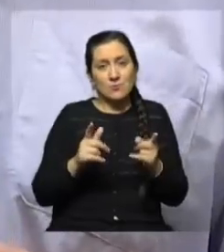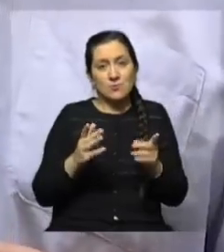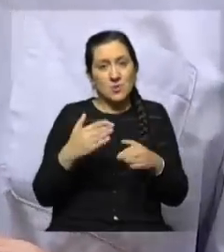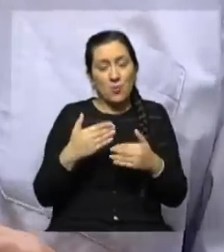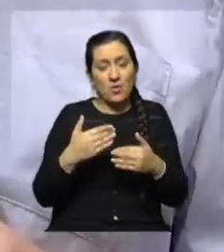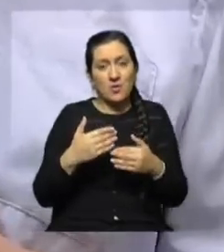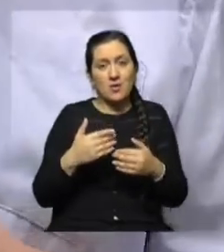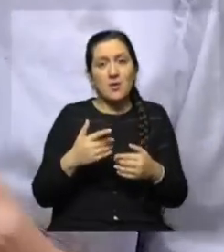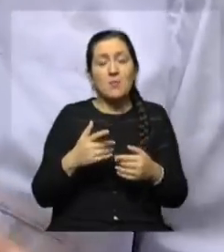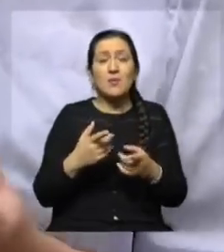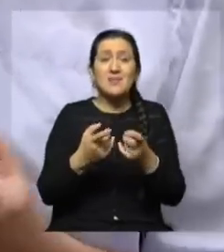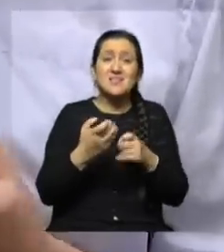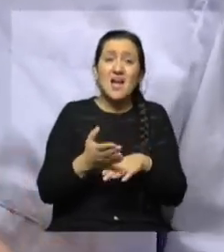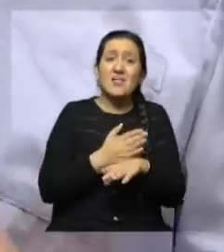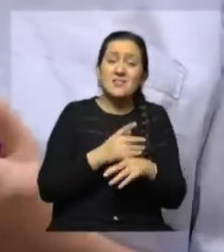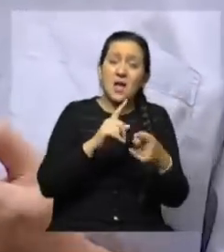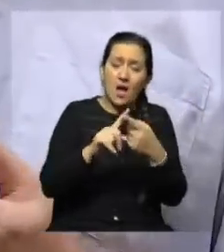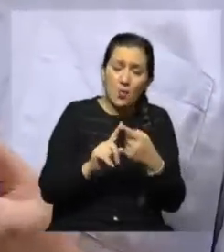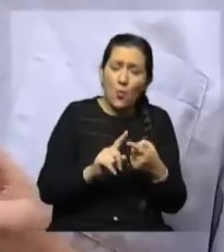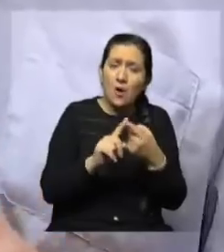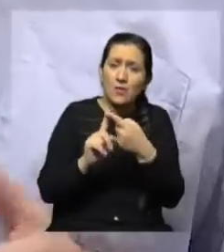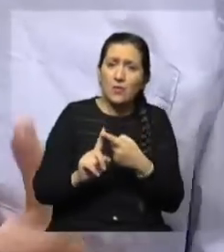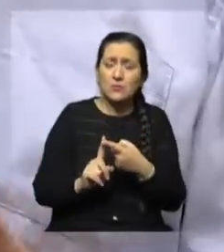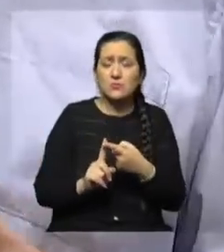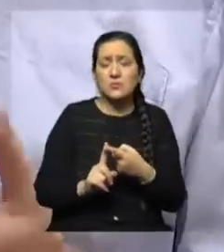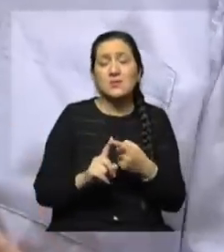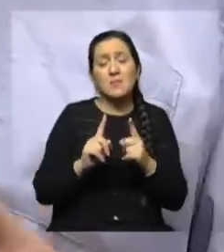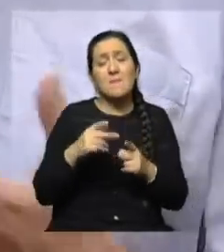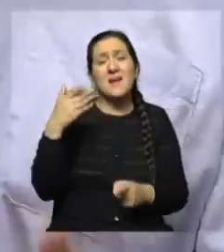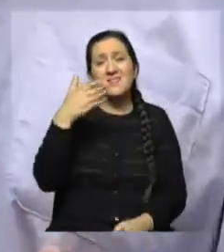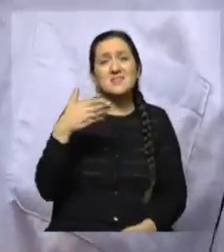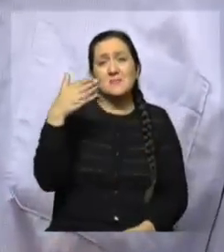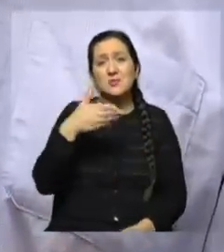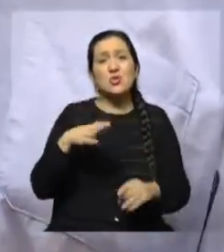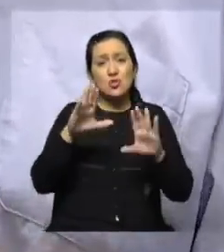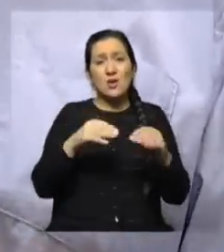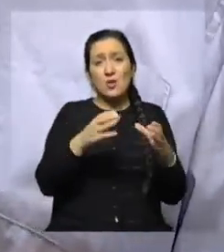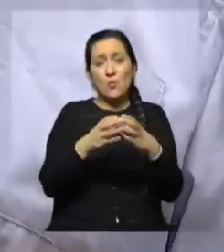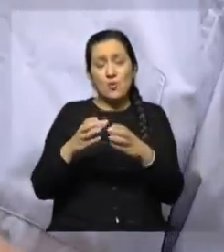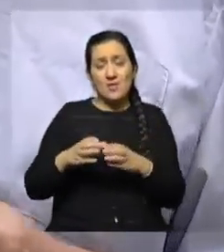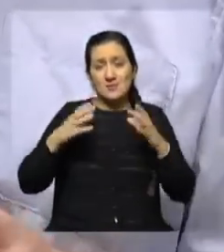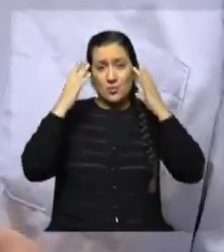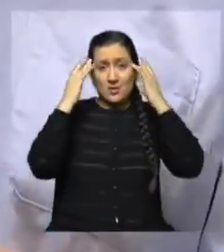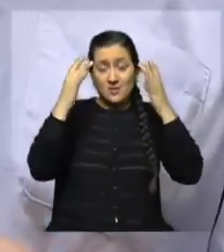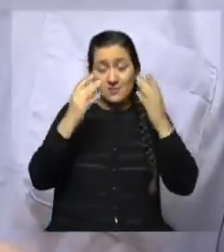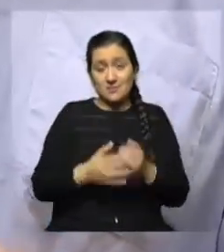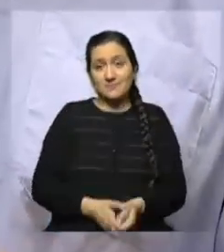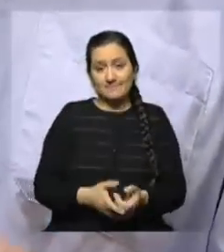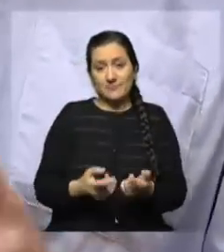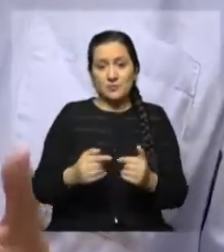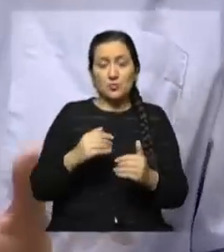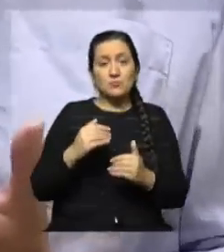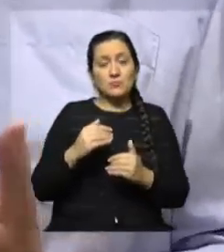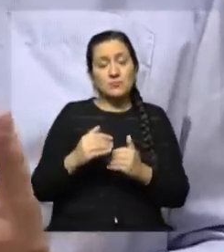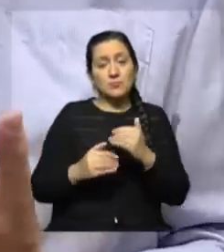y tampoco tiene en su haber una participación activa de todas las comunidades educativas se desarrollan procesos